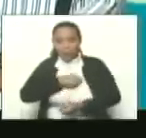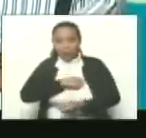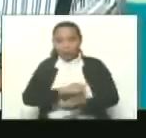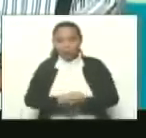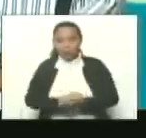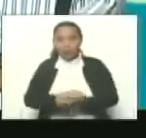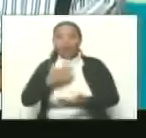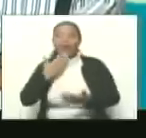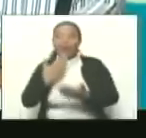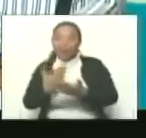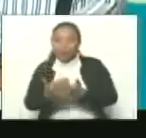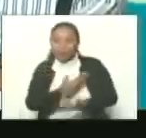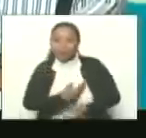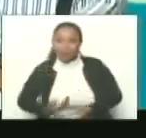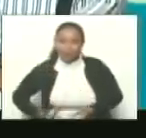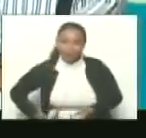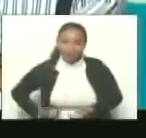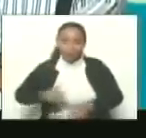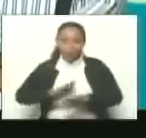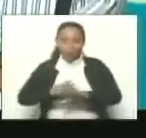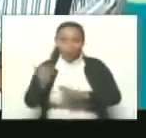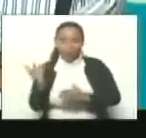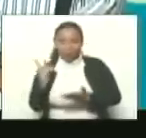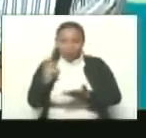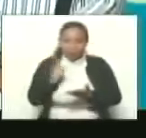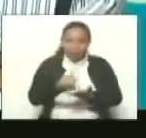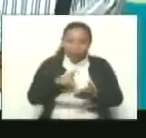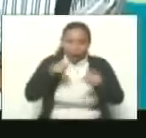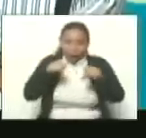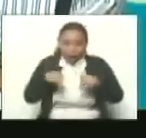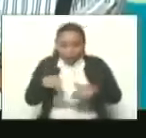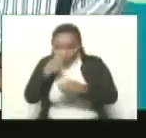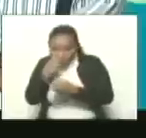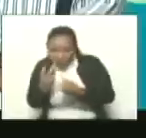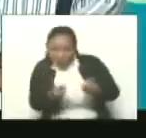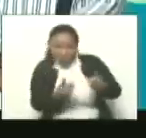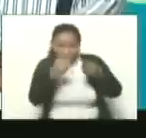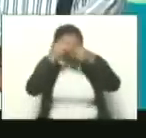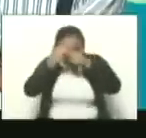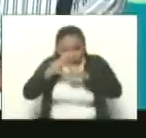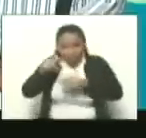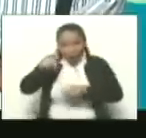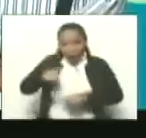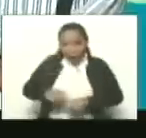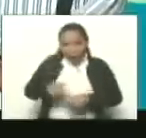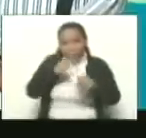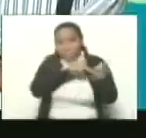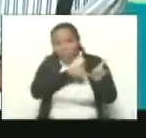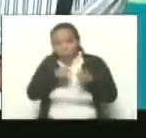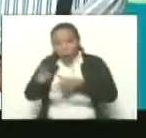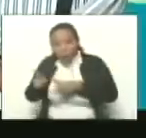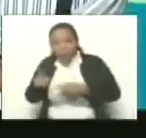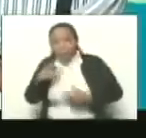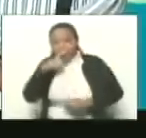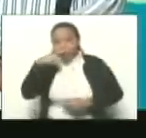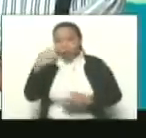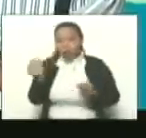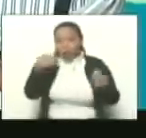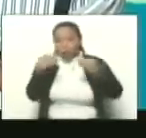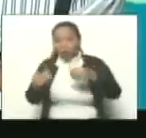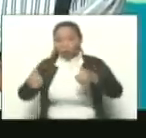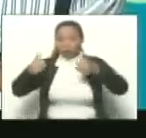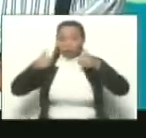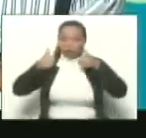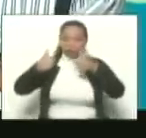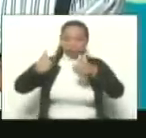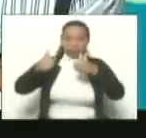Gracias, gracias, presidente, por recibirnos, darnos este gran honor de estar aquí en este programa tan exitoso con